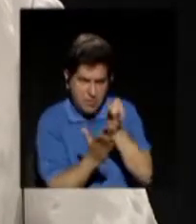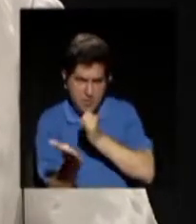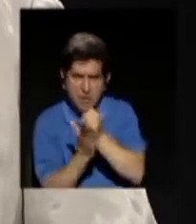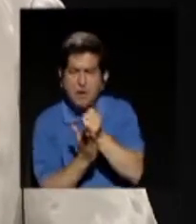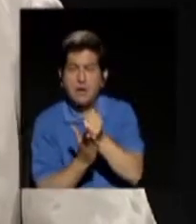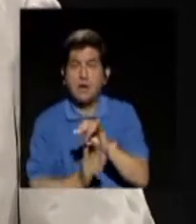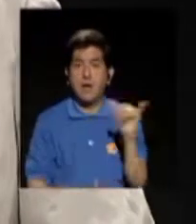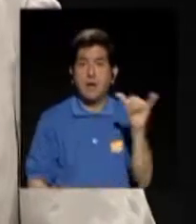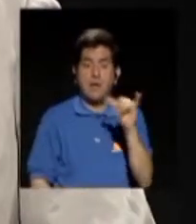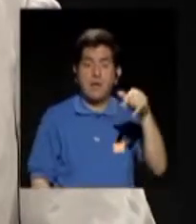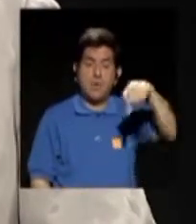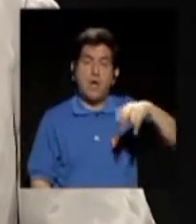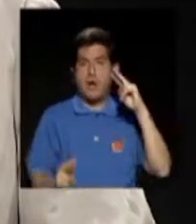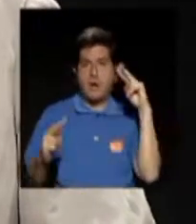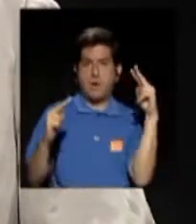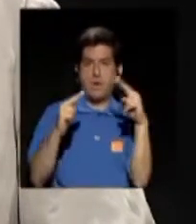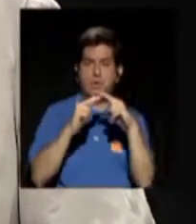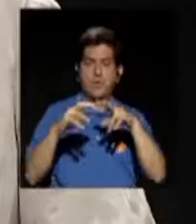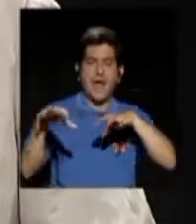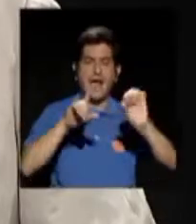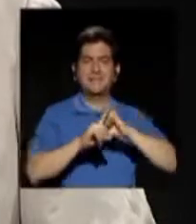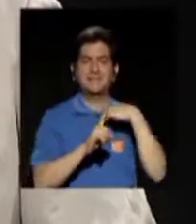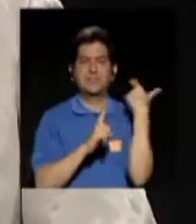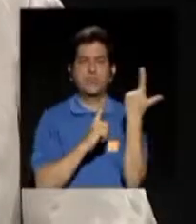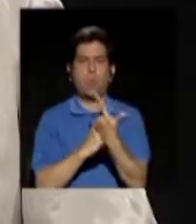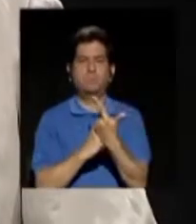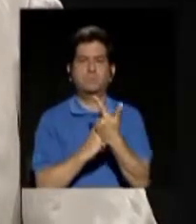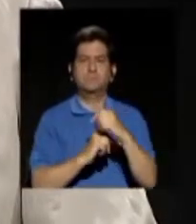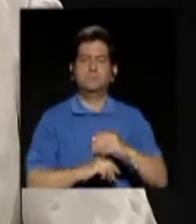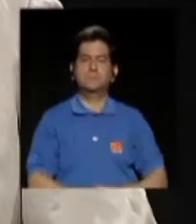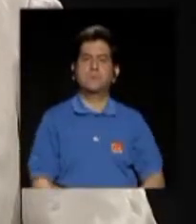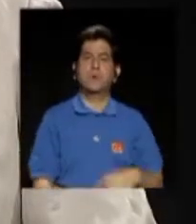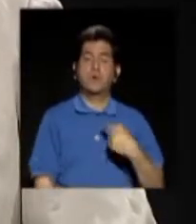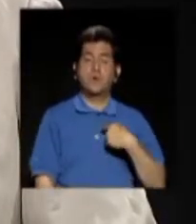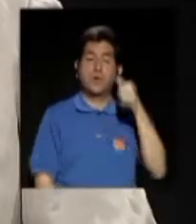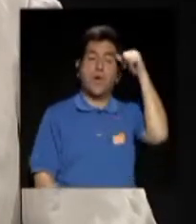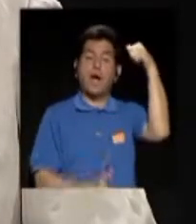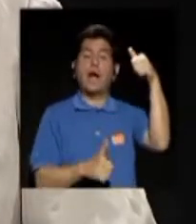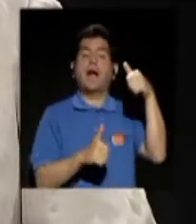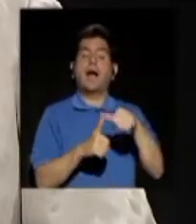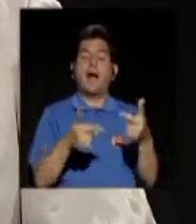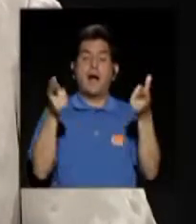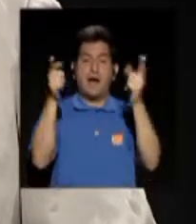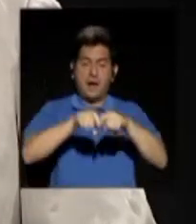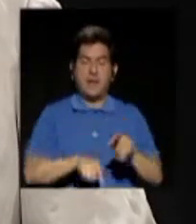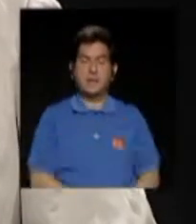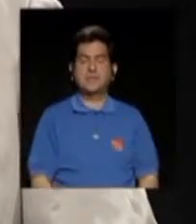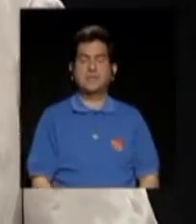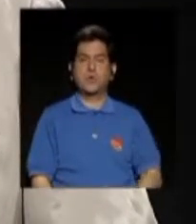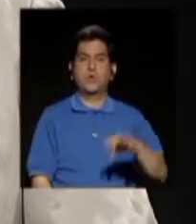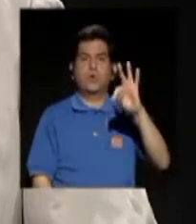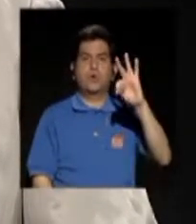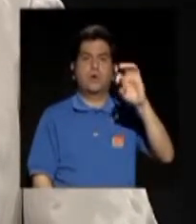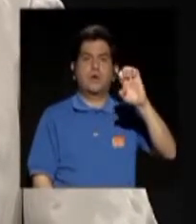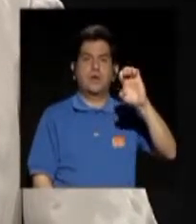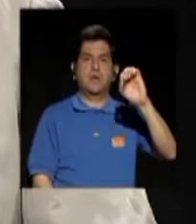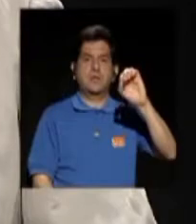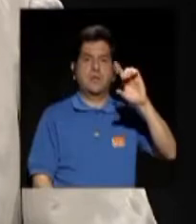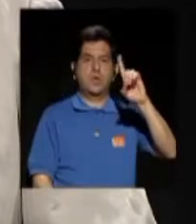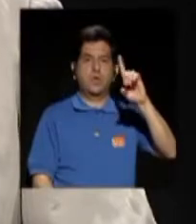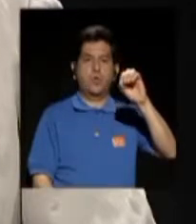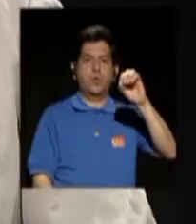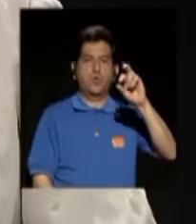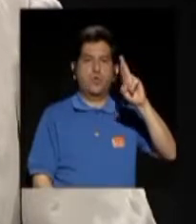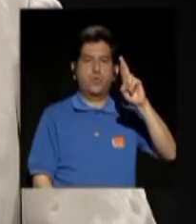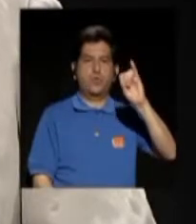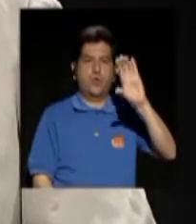y también de lo que hoy conocemos como acción social. Yo quisiera recordar aquí el caso de Teodorico Quirós, que era